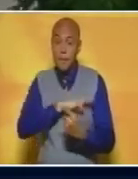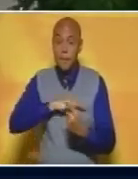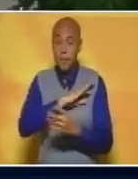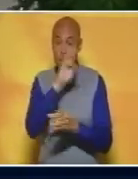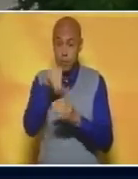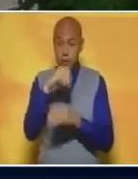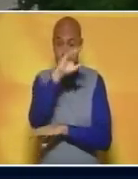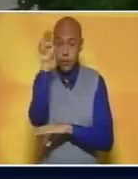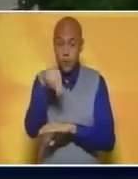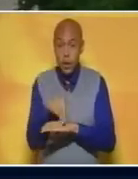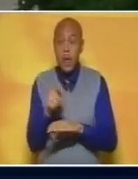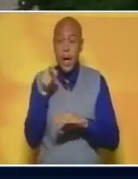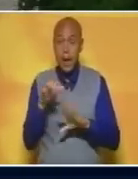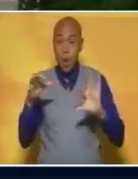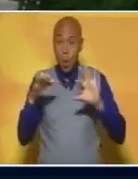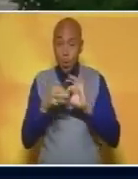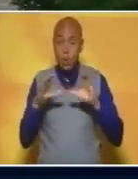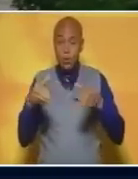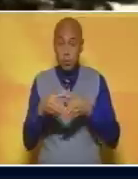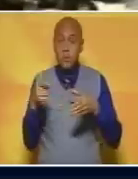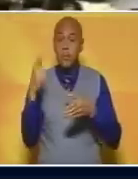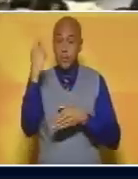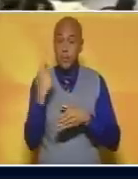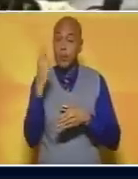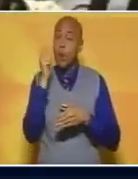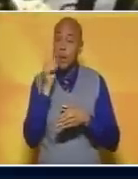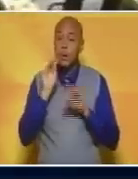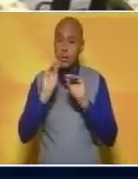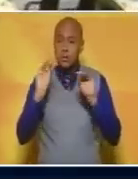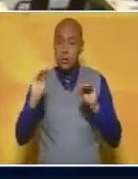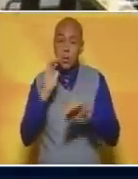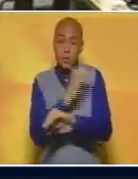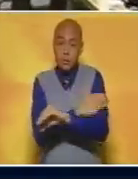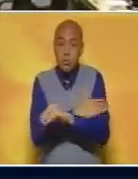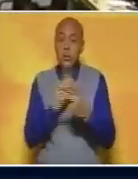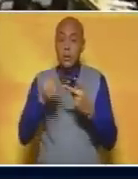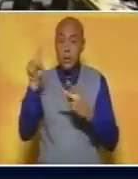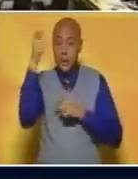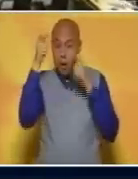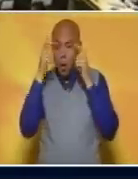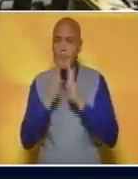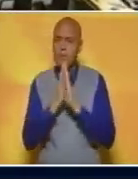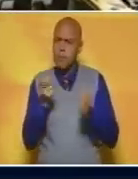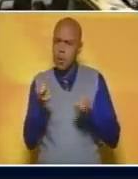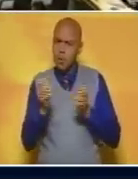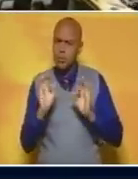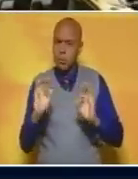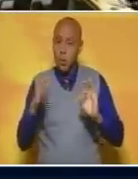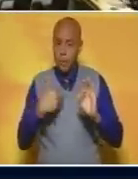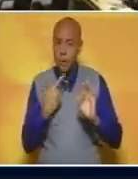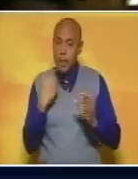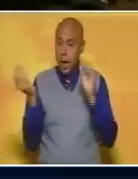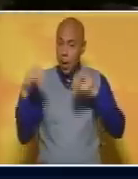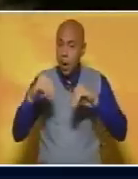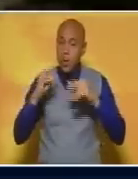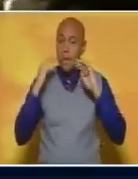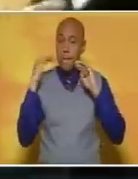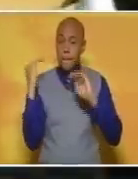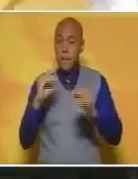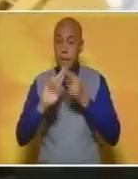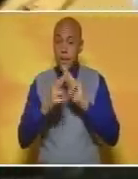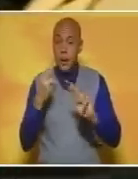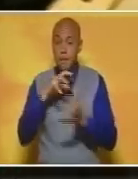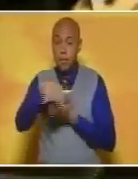Unión Interparlamentaria hizo un llamado a todas las partes para que actúen con moderación y encuentren una solución pacífica a